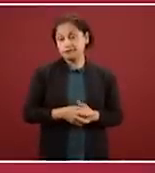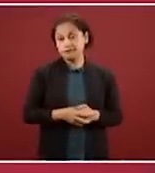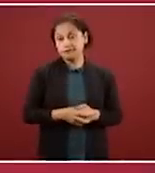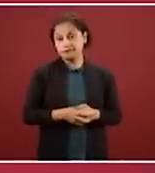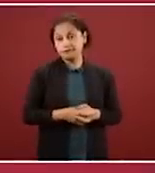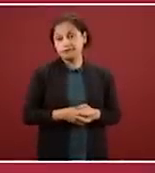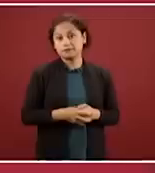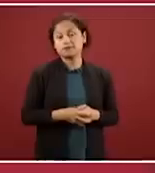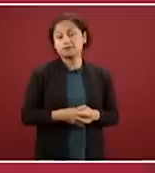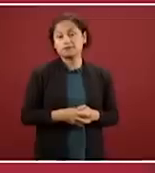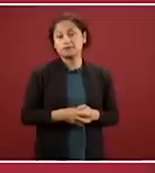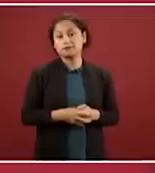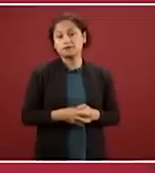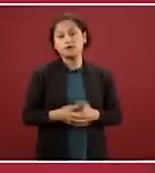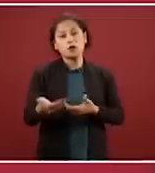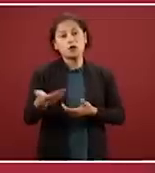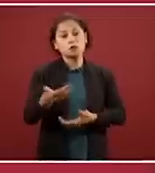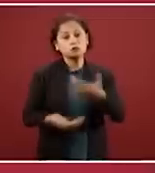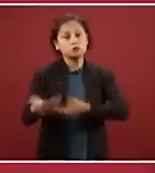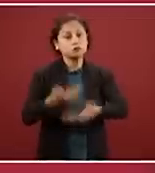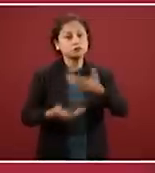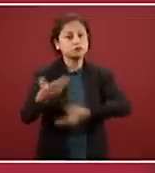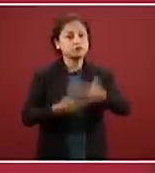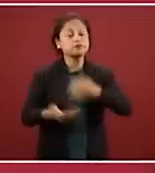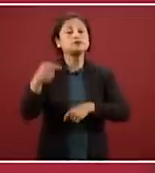el mercado más importante del mundo,